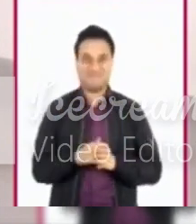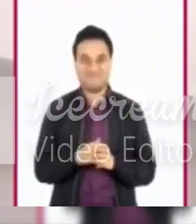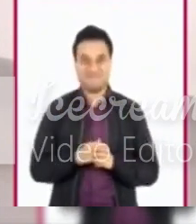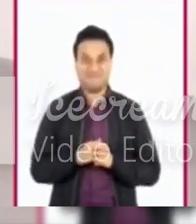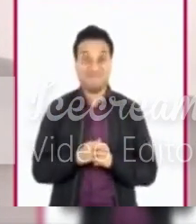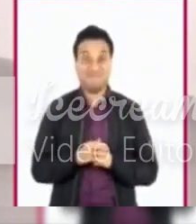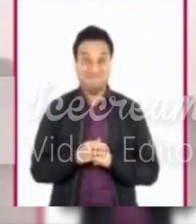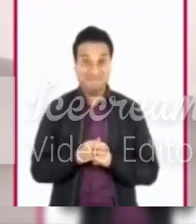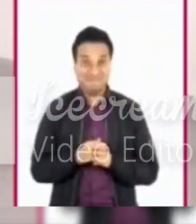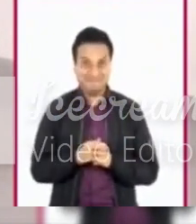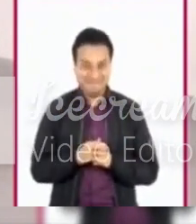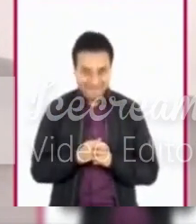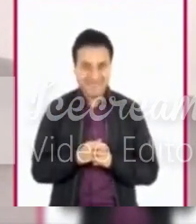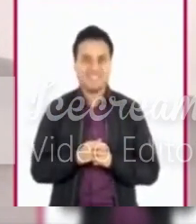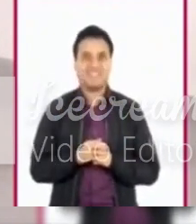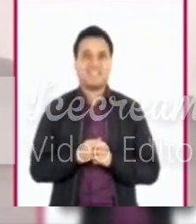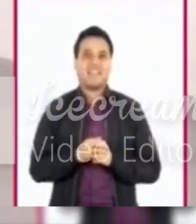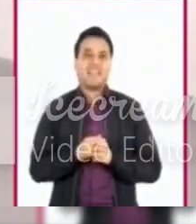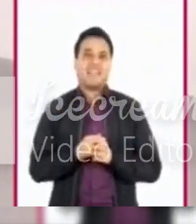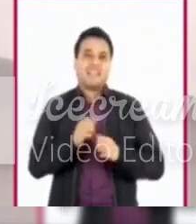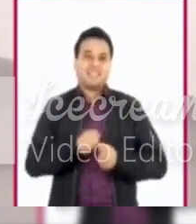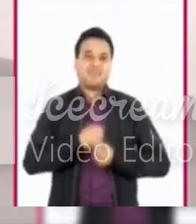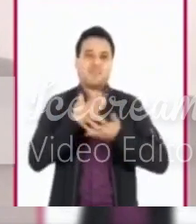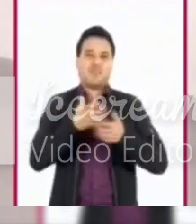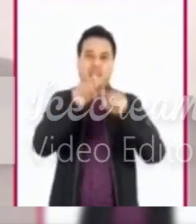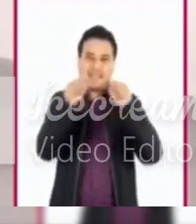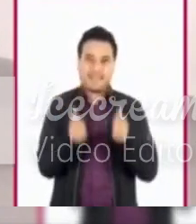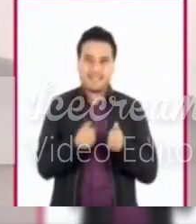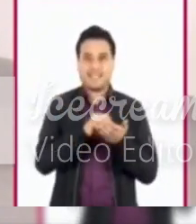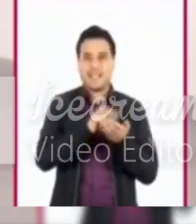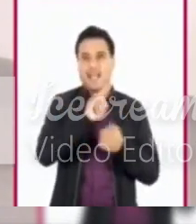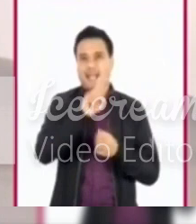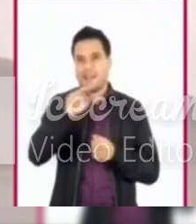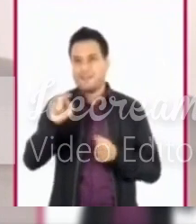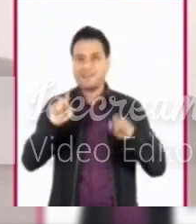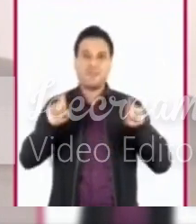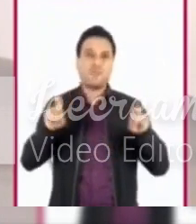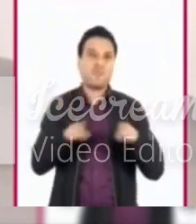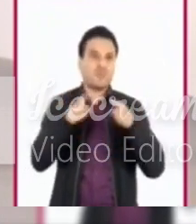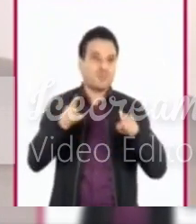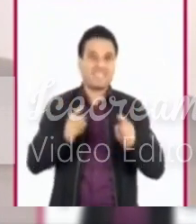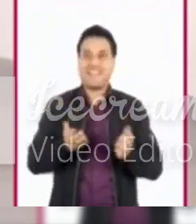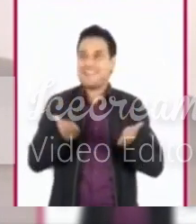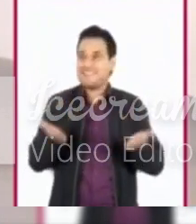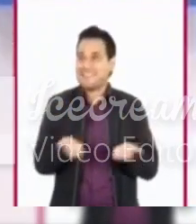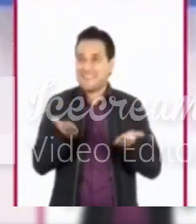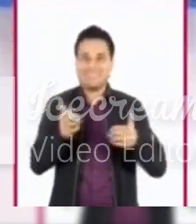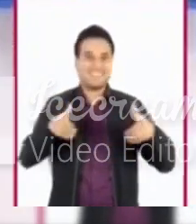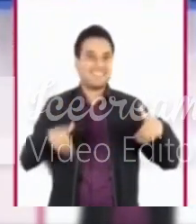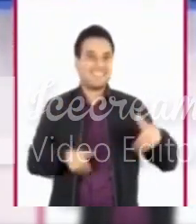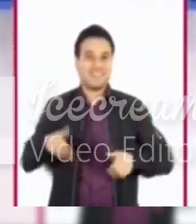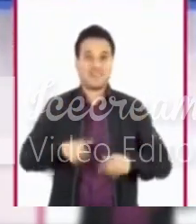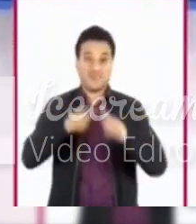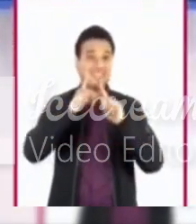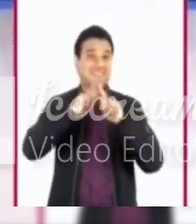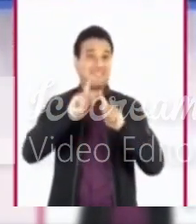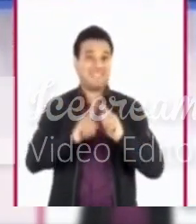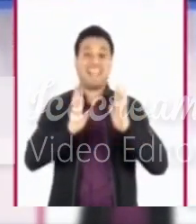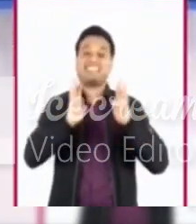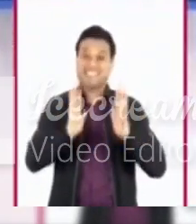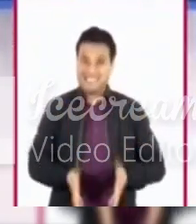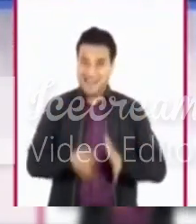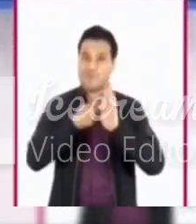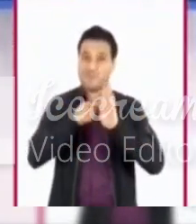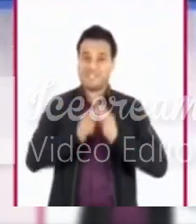Hemos recorrido algunas expresiones artísticas como la pintura, la música, la danza, el teatro. Ahora